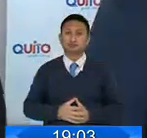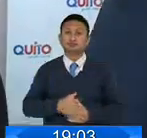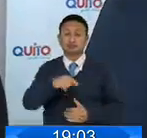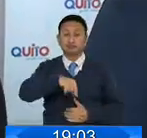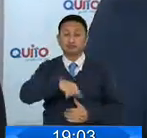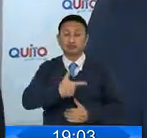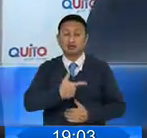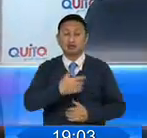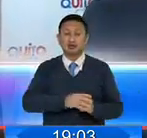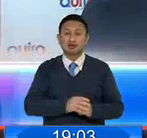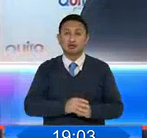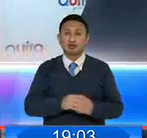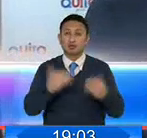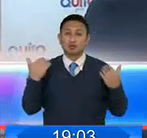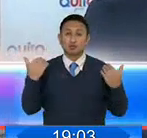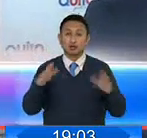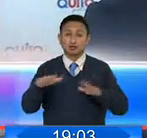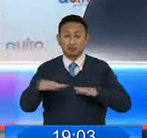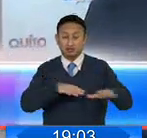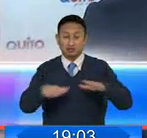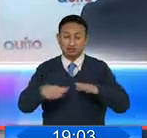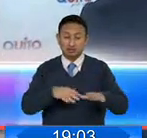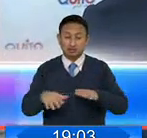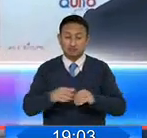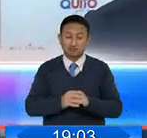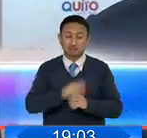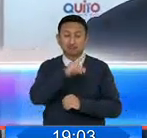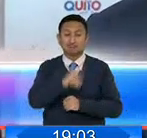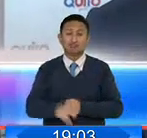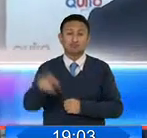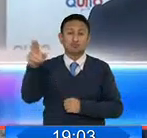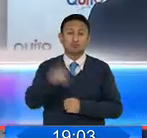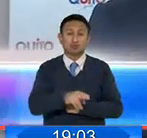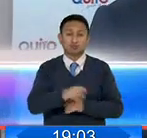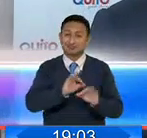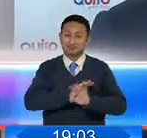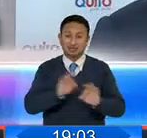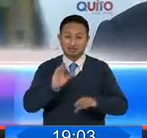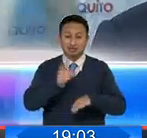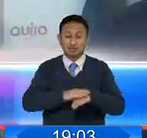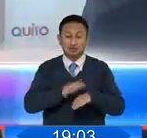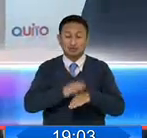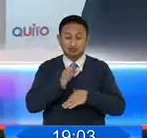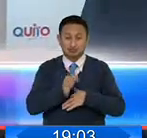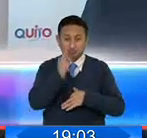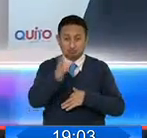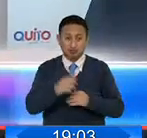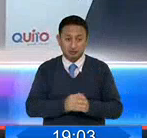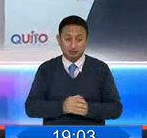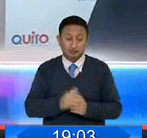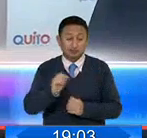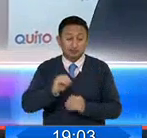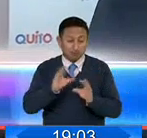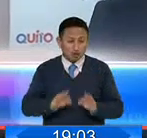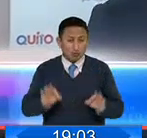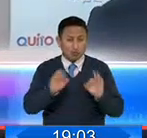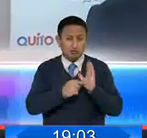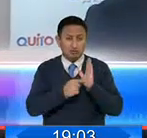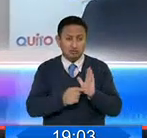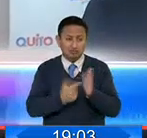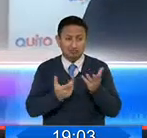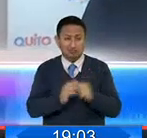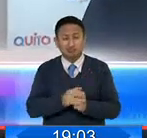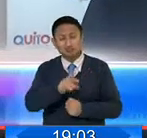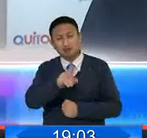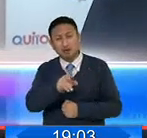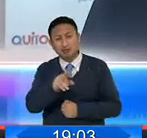tipo de actividad de fin de año, de quemas de monigotes por la pandemia. Vale de paso decirlas, a veces también destruyen el espacio